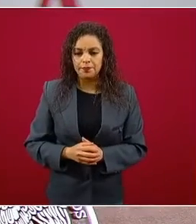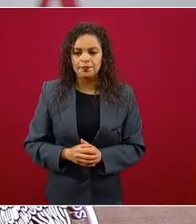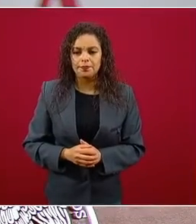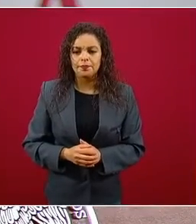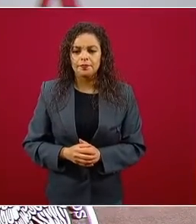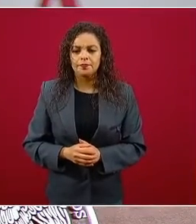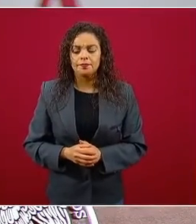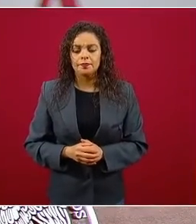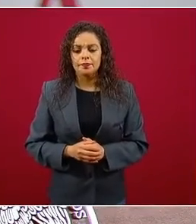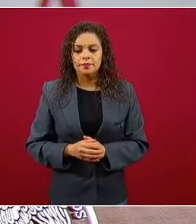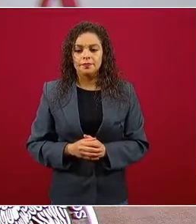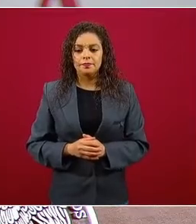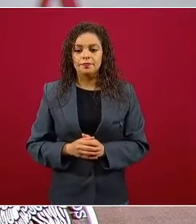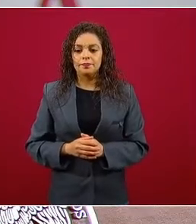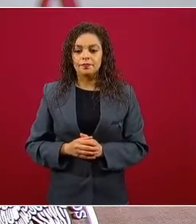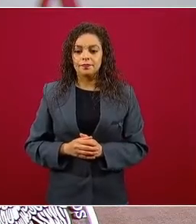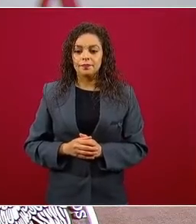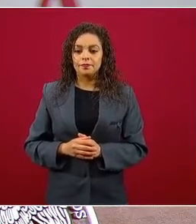y se